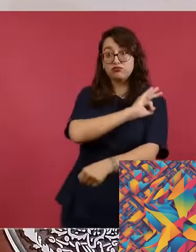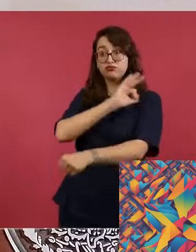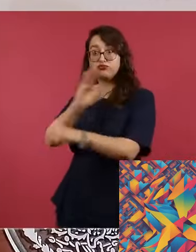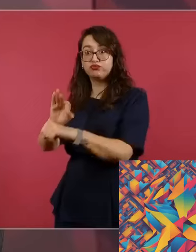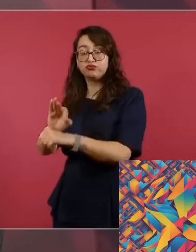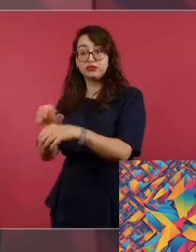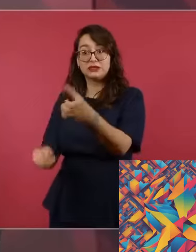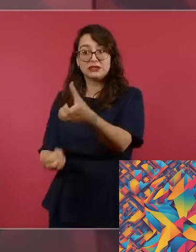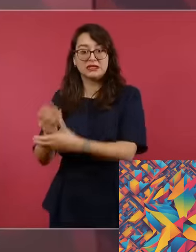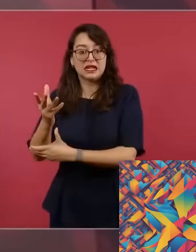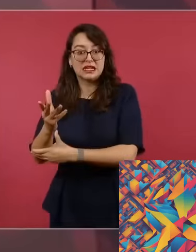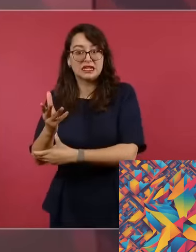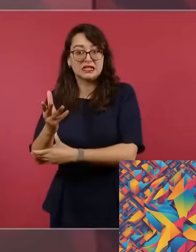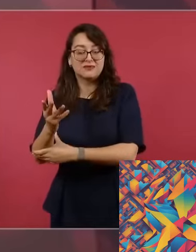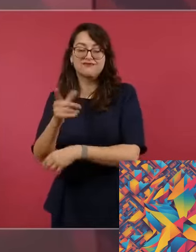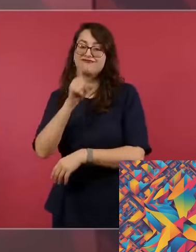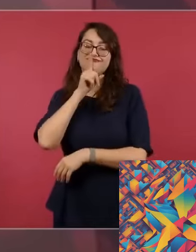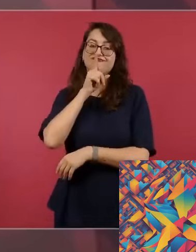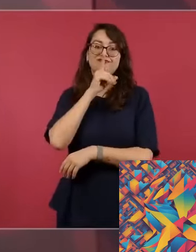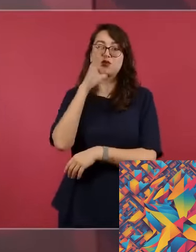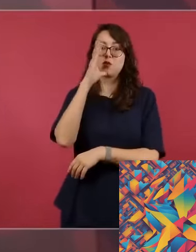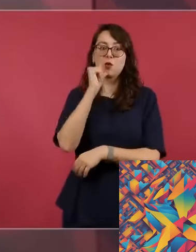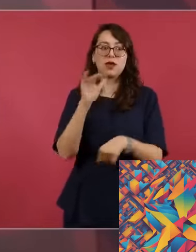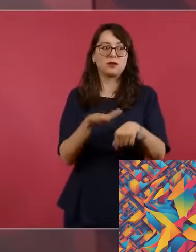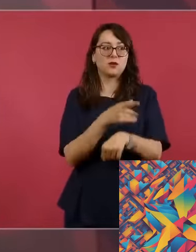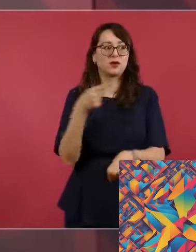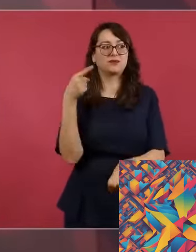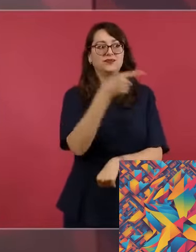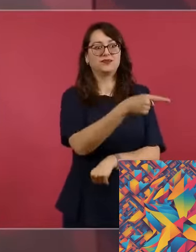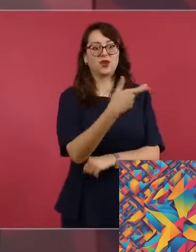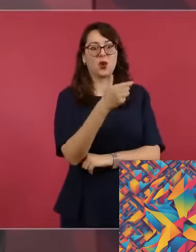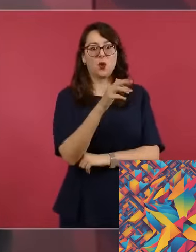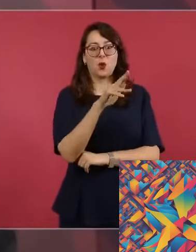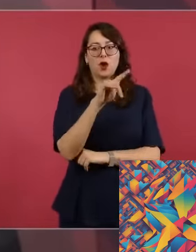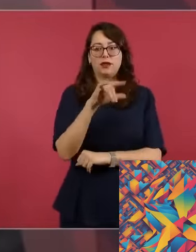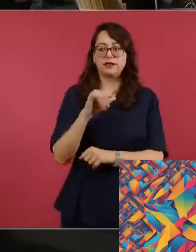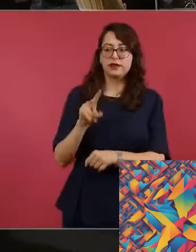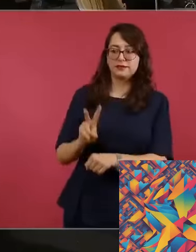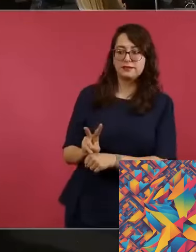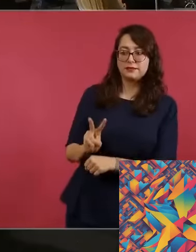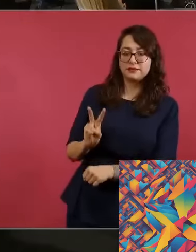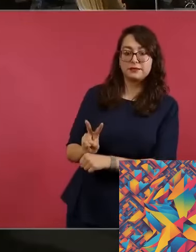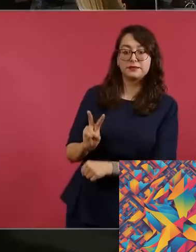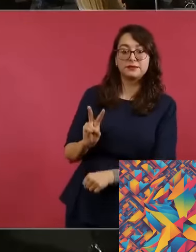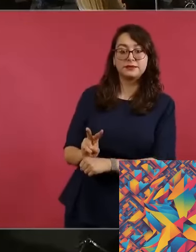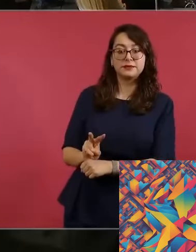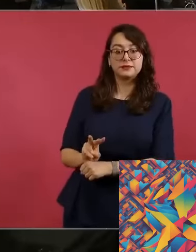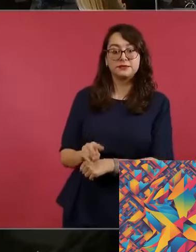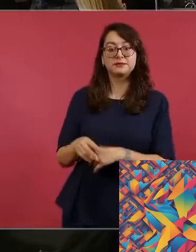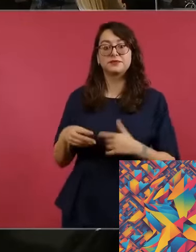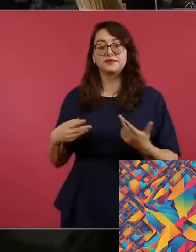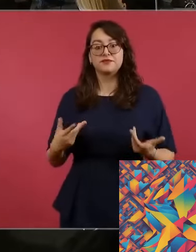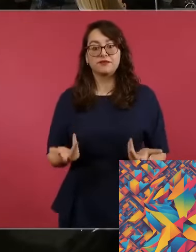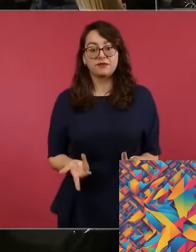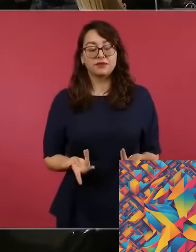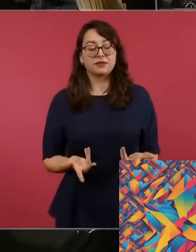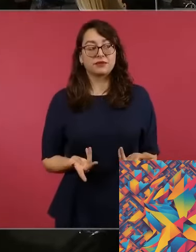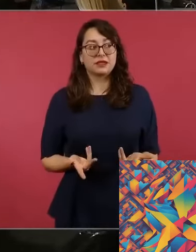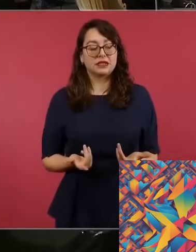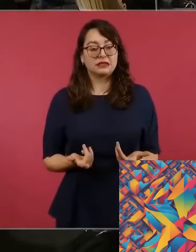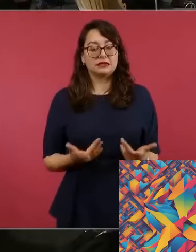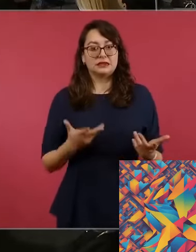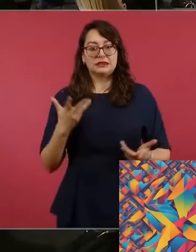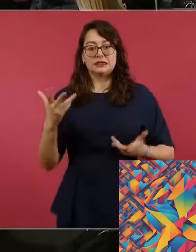grabación, se menciona la promesa de contratos para la explotación de unas minas en Oaxaca, lo cual ha desencadenado una serie de reacciones y